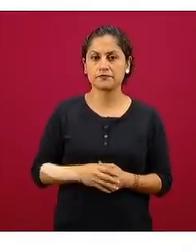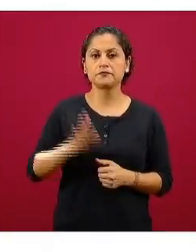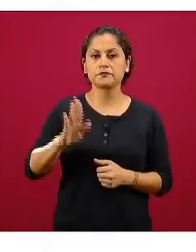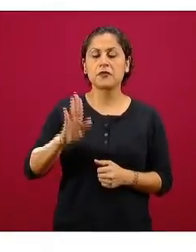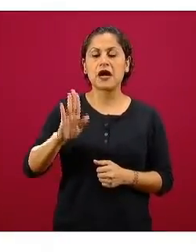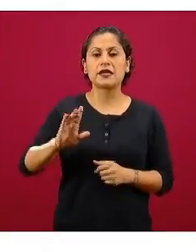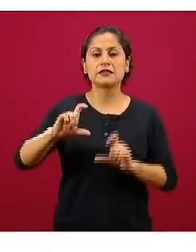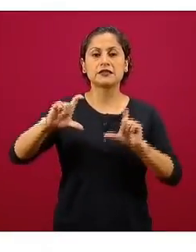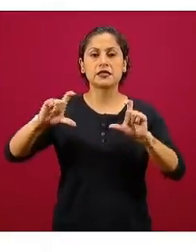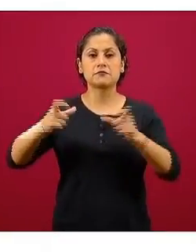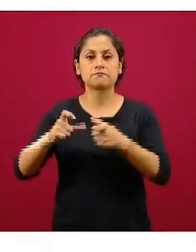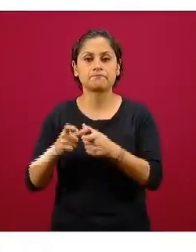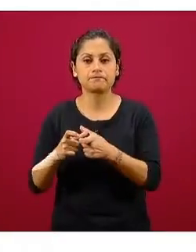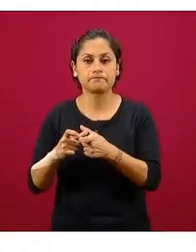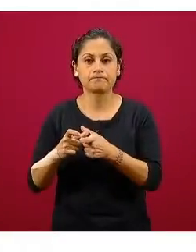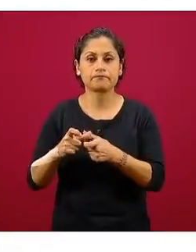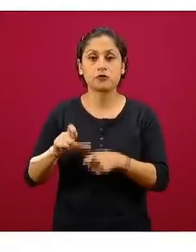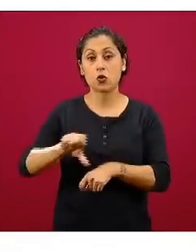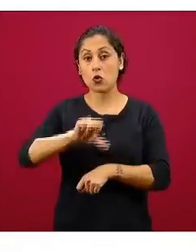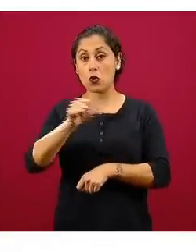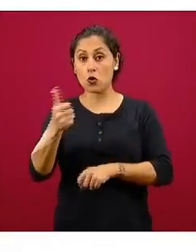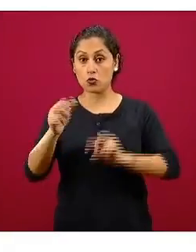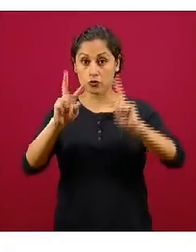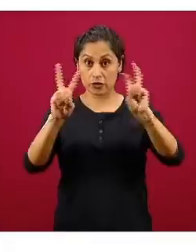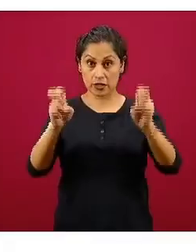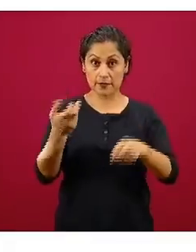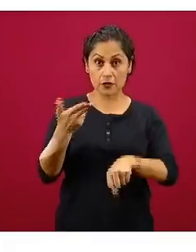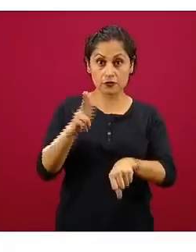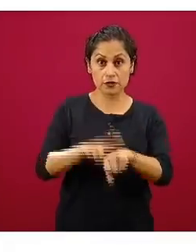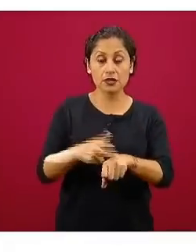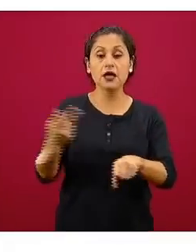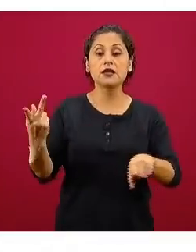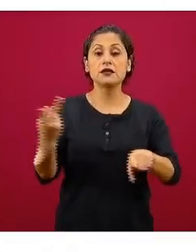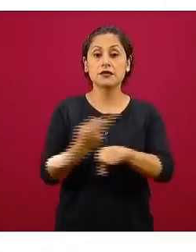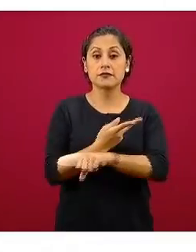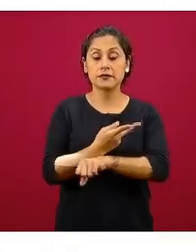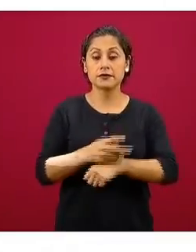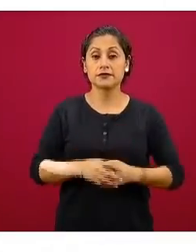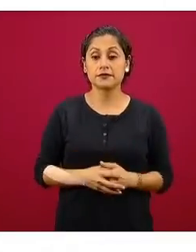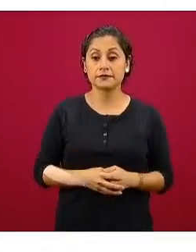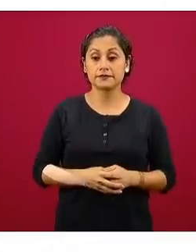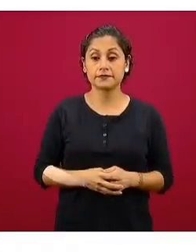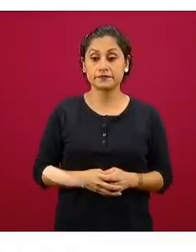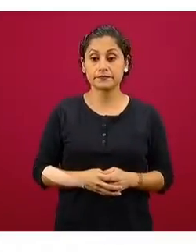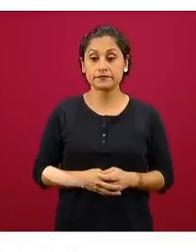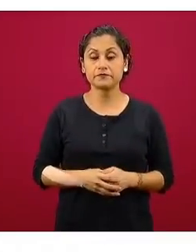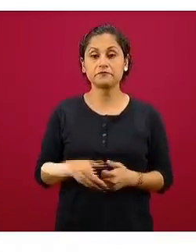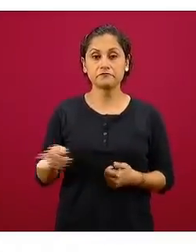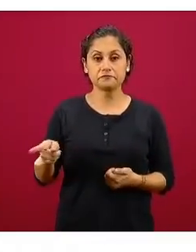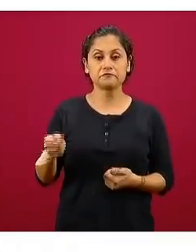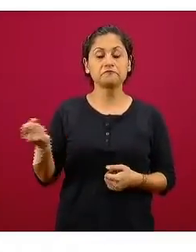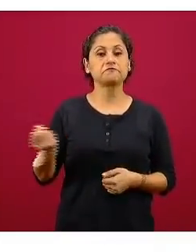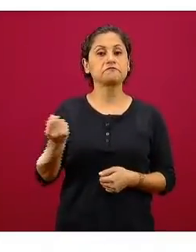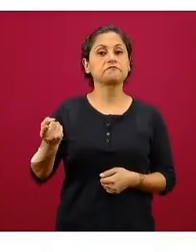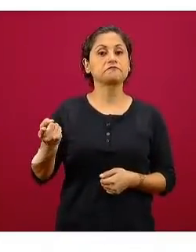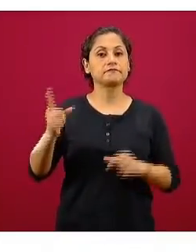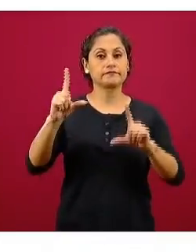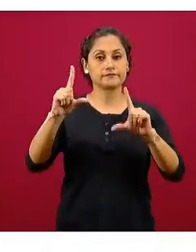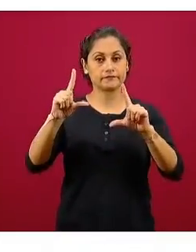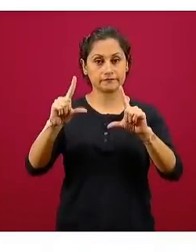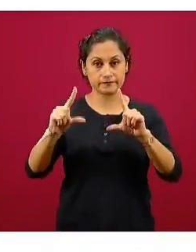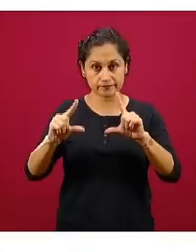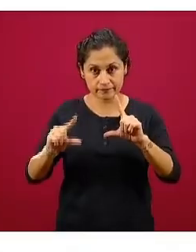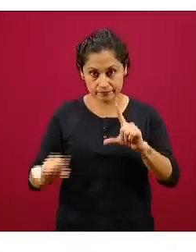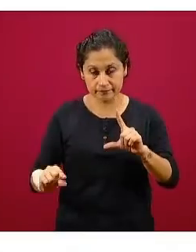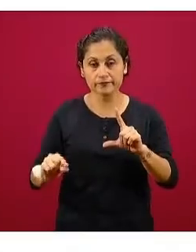decremento. La siguiente. Sin embargo, aquí vemos también esta suerte de estancamiento en la reducción